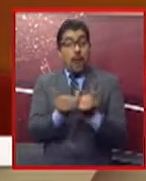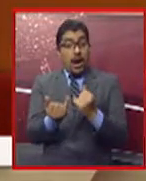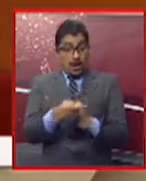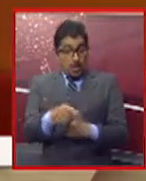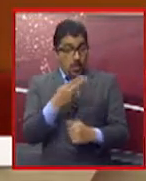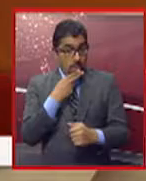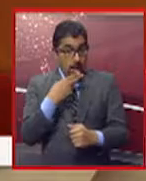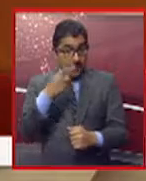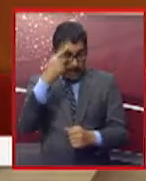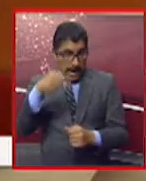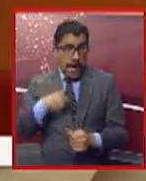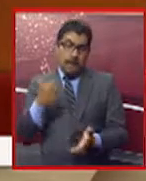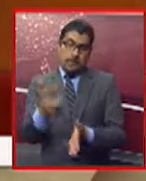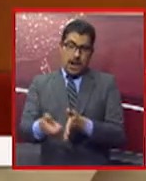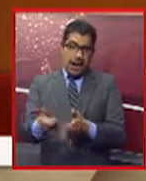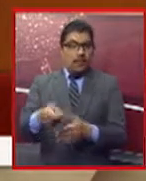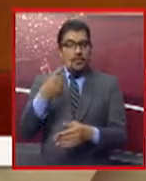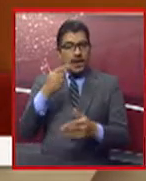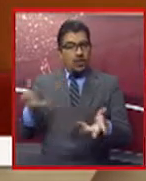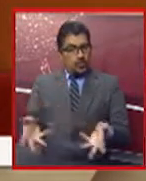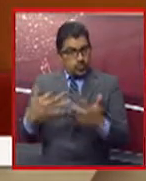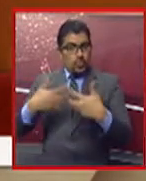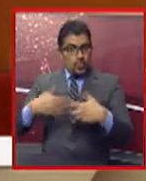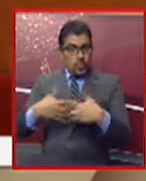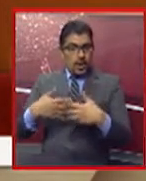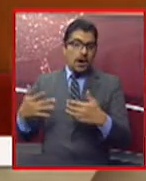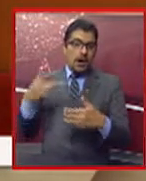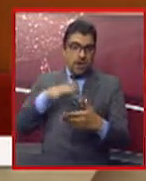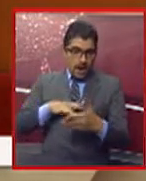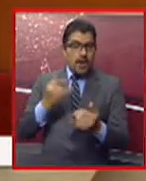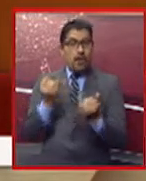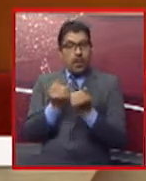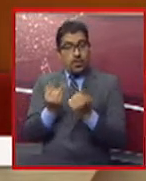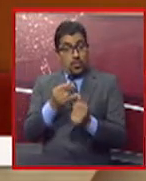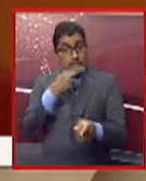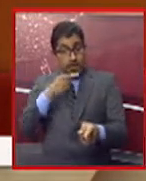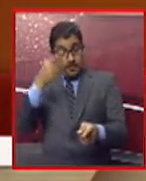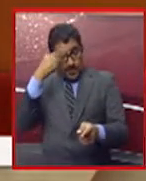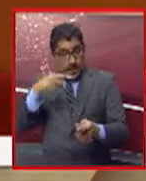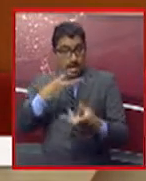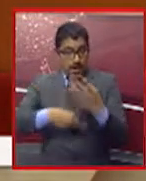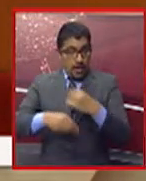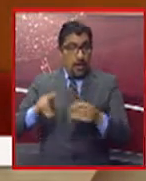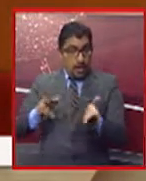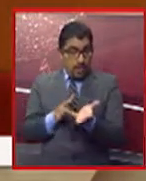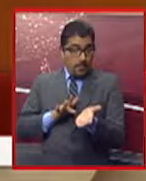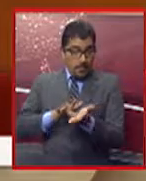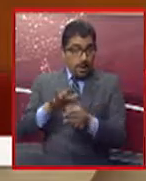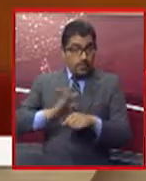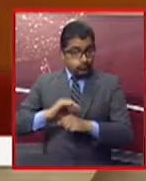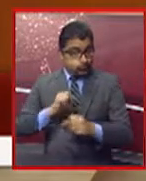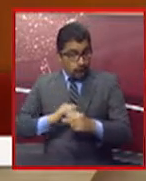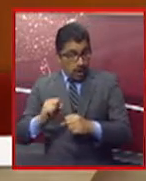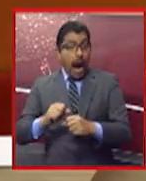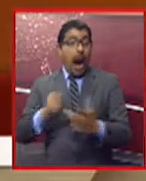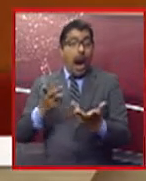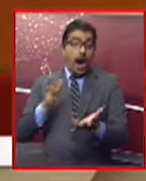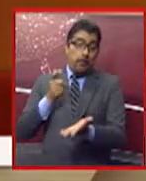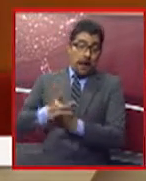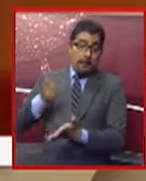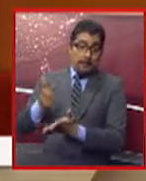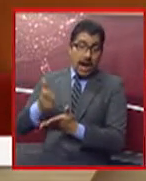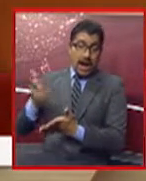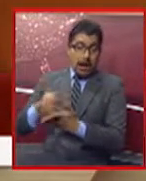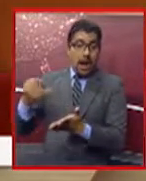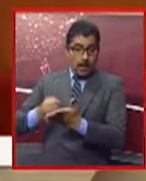para poder echar a andar la maquinaria o incluso lo que usa para reinyectarlo, para tener más presión, a Pemex le cobran todo